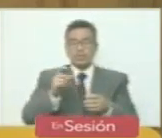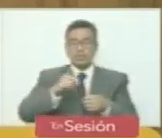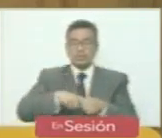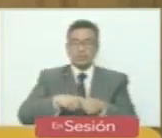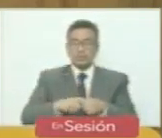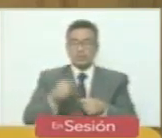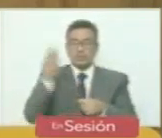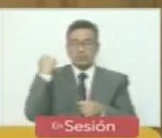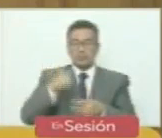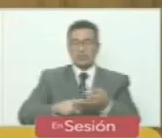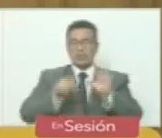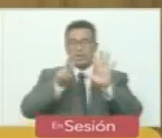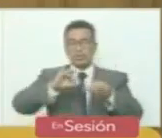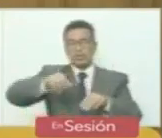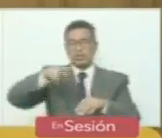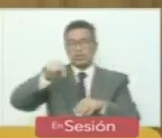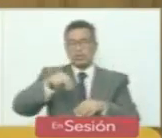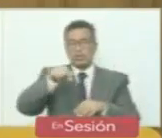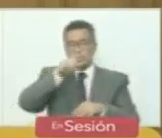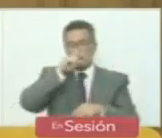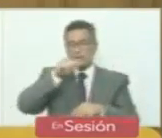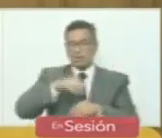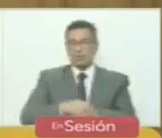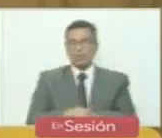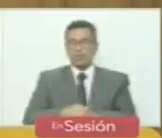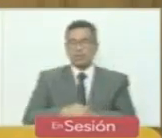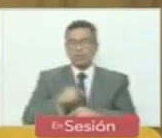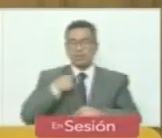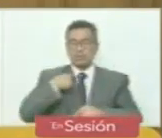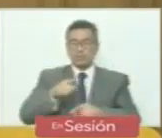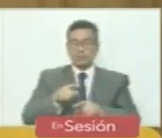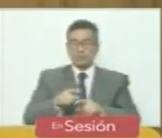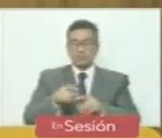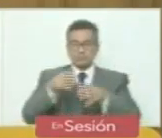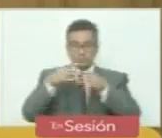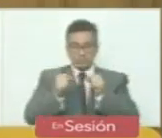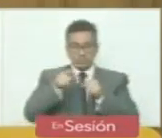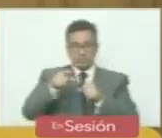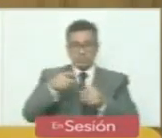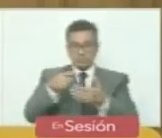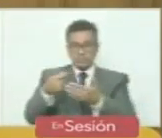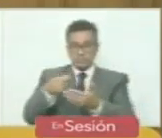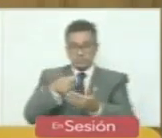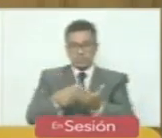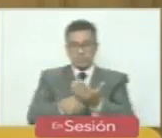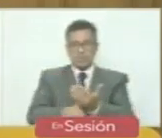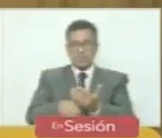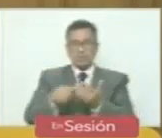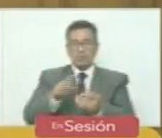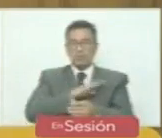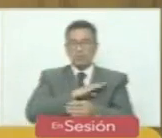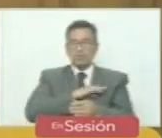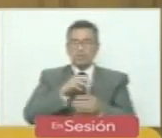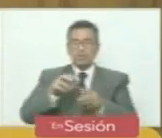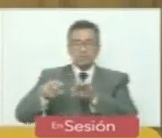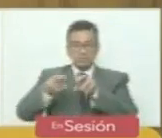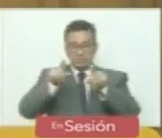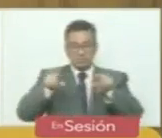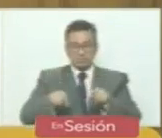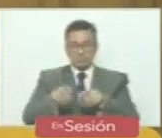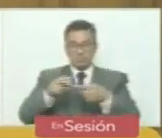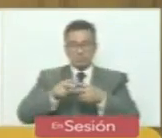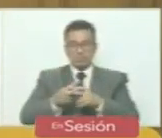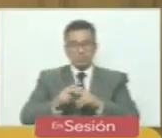desde el pasado 7 de junio del presente año retuvieron arbitrariamente sus documentos personales, equipos electrónicos y